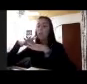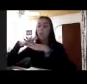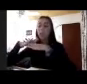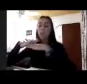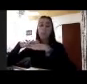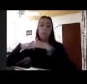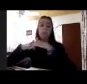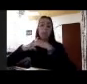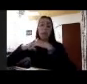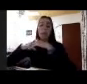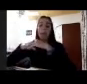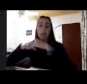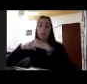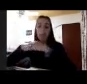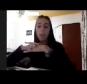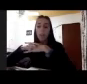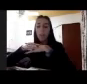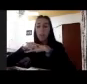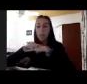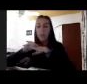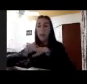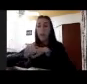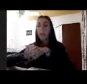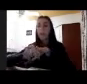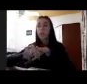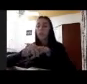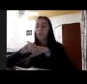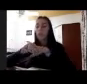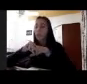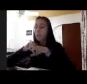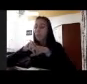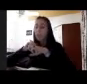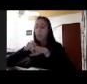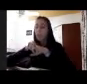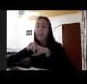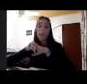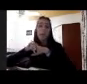También otra cosa importante es que logré que las 48